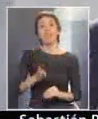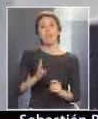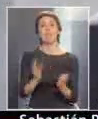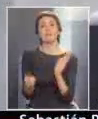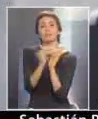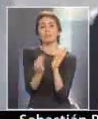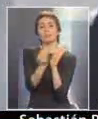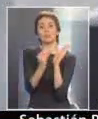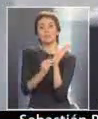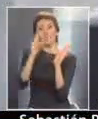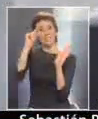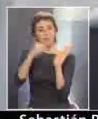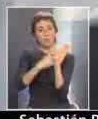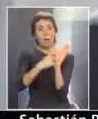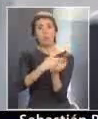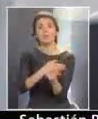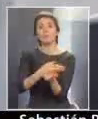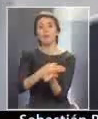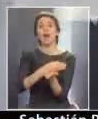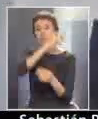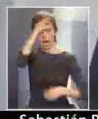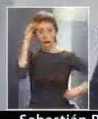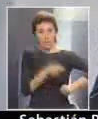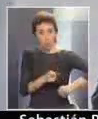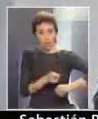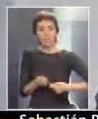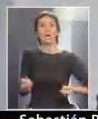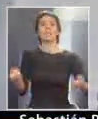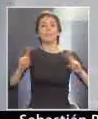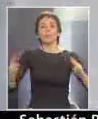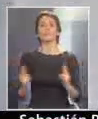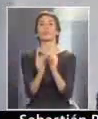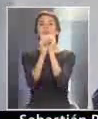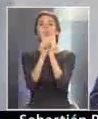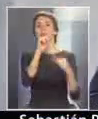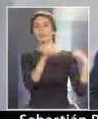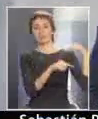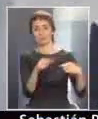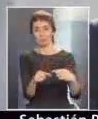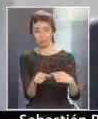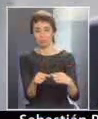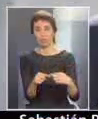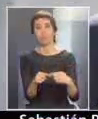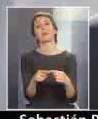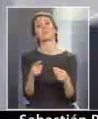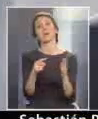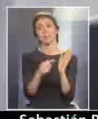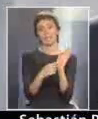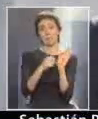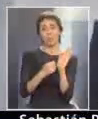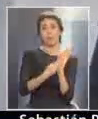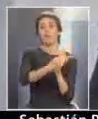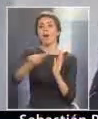enriquecer las iniciativas del Plan Araucanía y del Reencuentro Histórico, de forma tal que pueda entregar